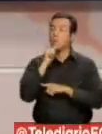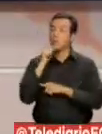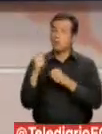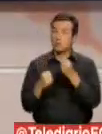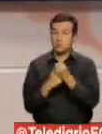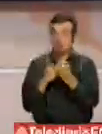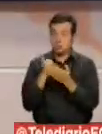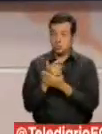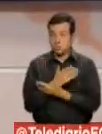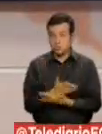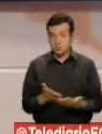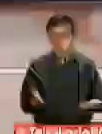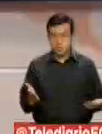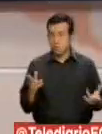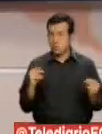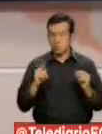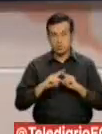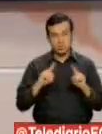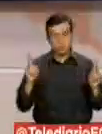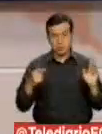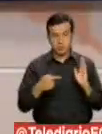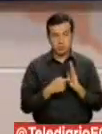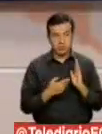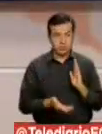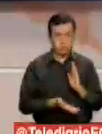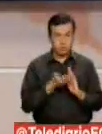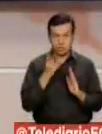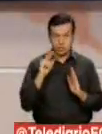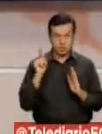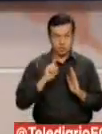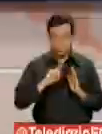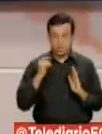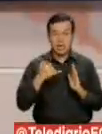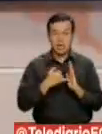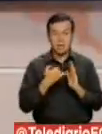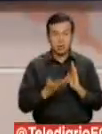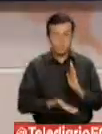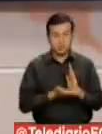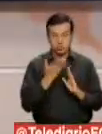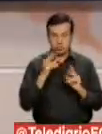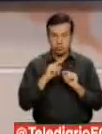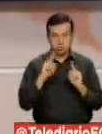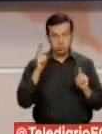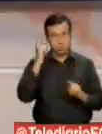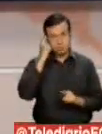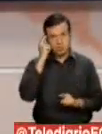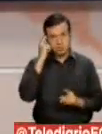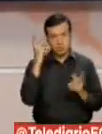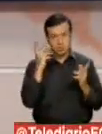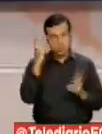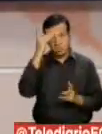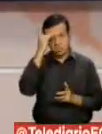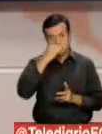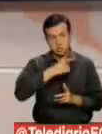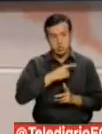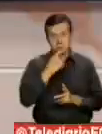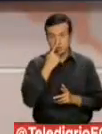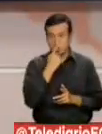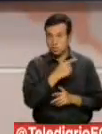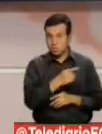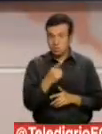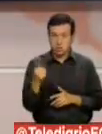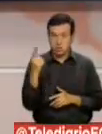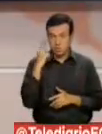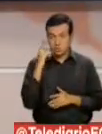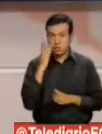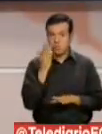fin. Yo no estaría de acuerdo con subir ni un solo punto del IVA, que justamente parece ser una de las intenciones dentro